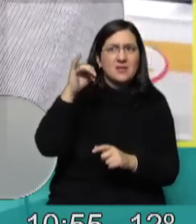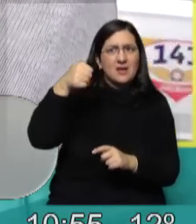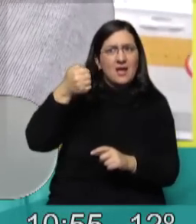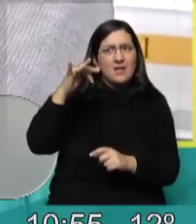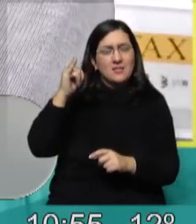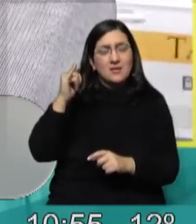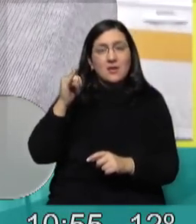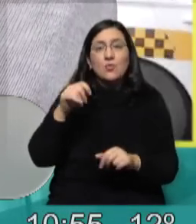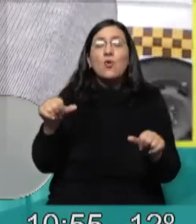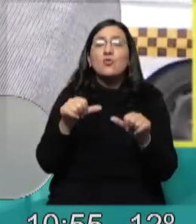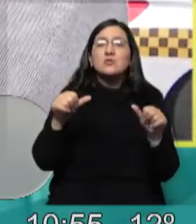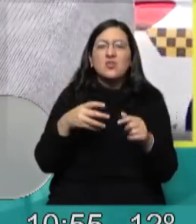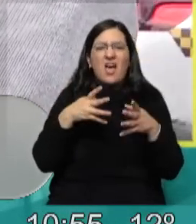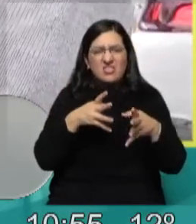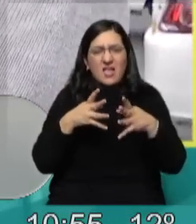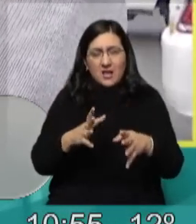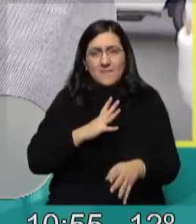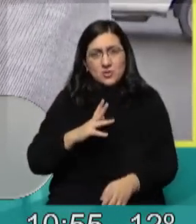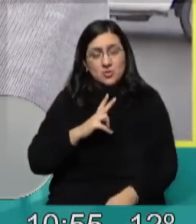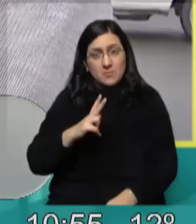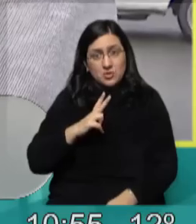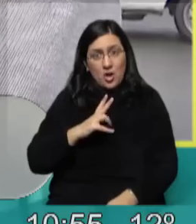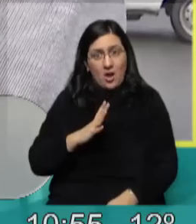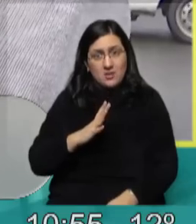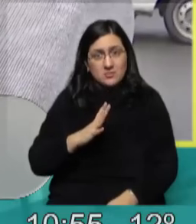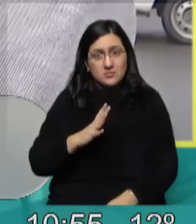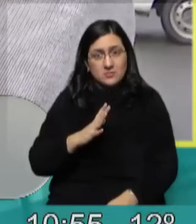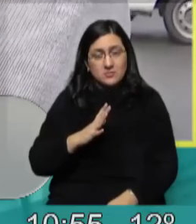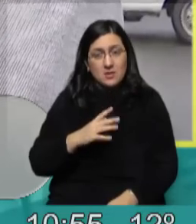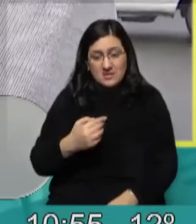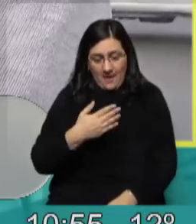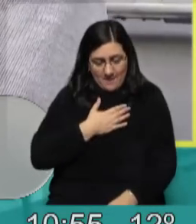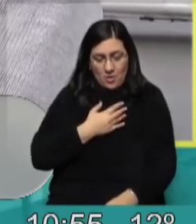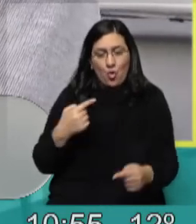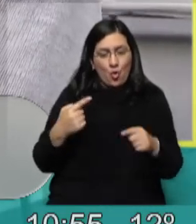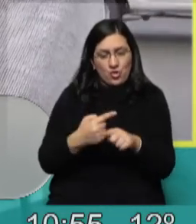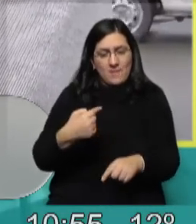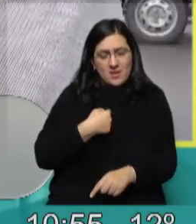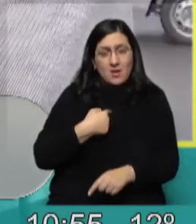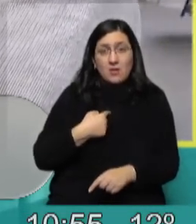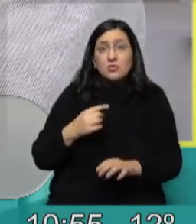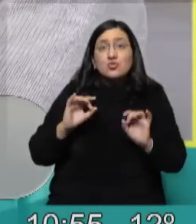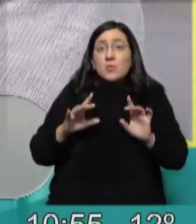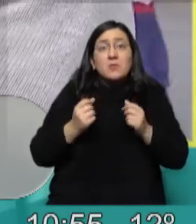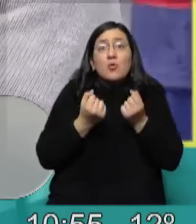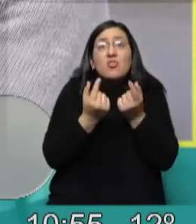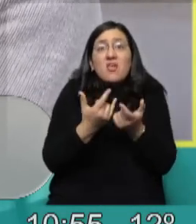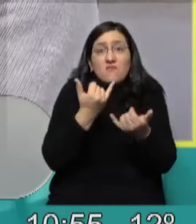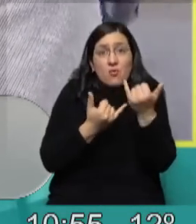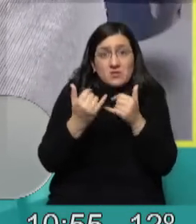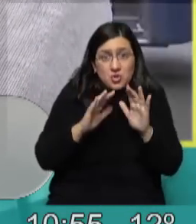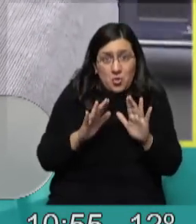bueno, realizó una serie de ataques personales que hacia mi persona, solamente por dar la información, porque ni siquiera